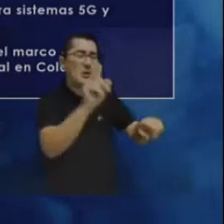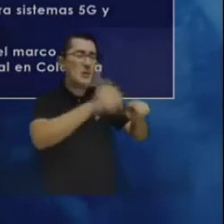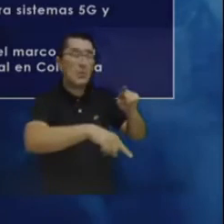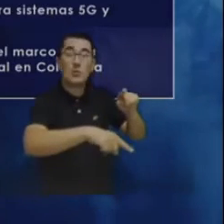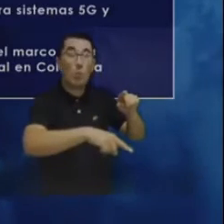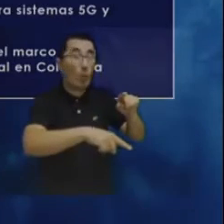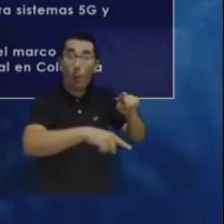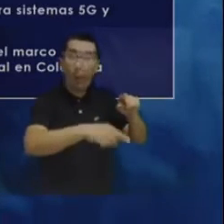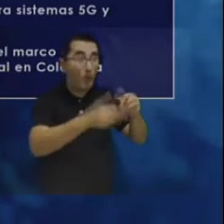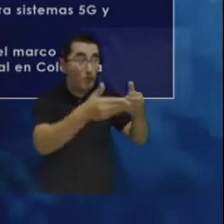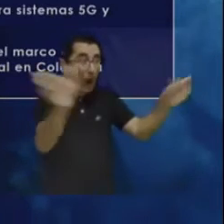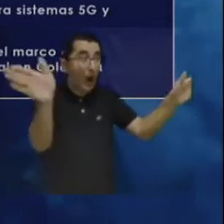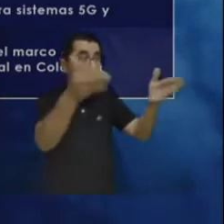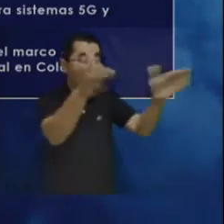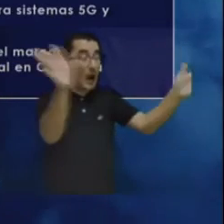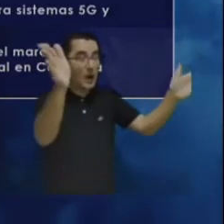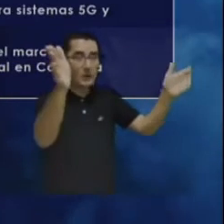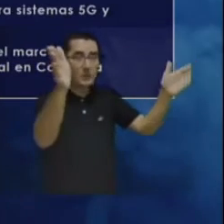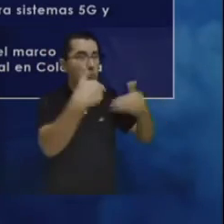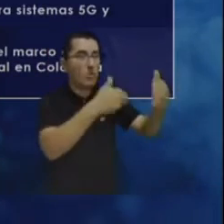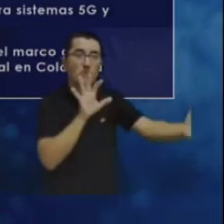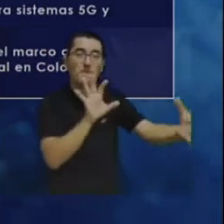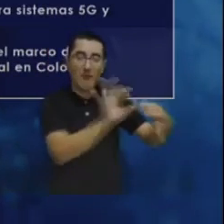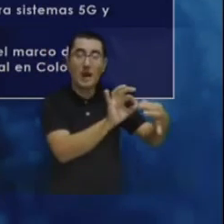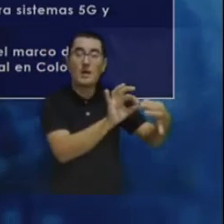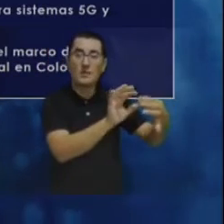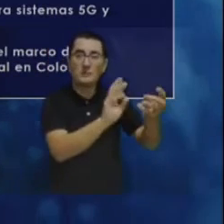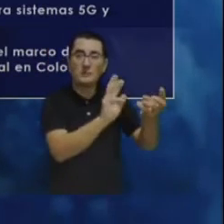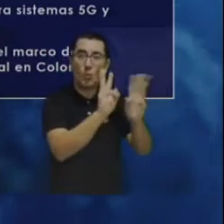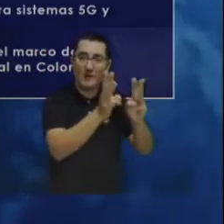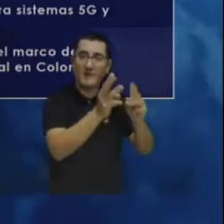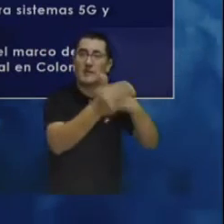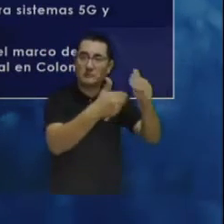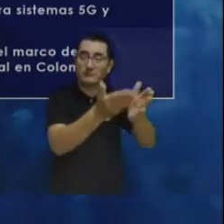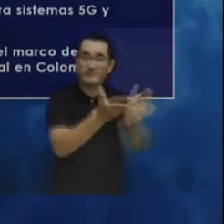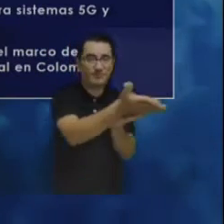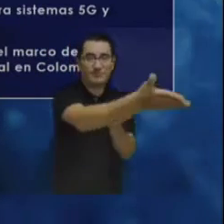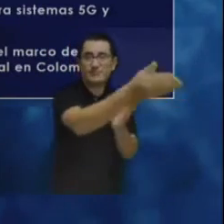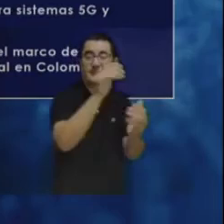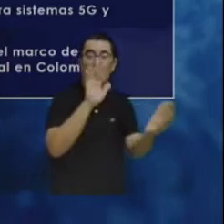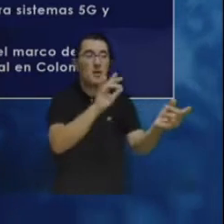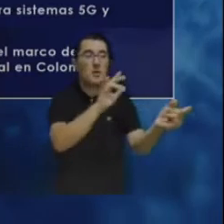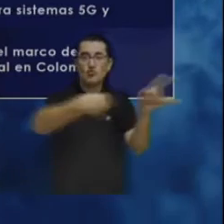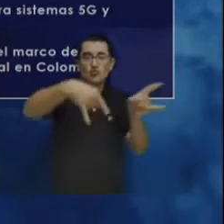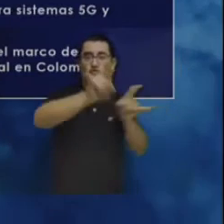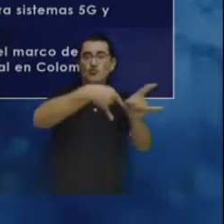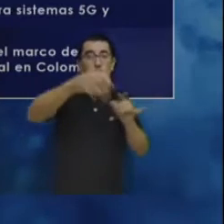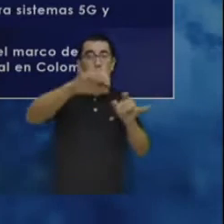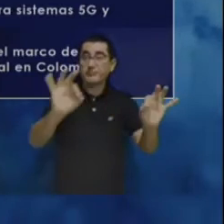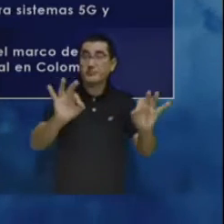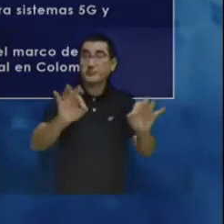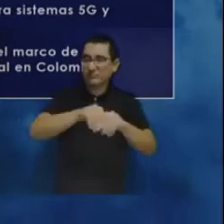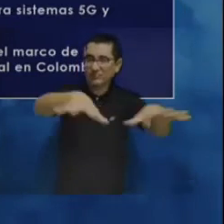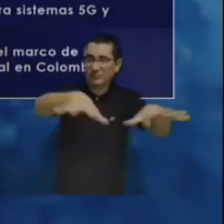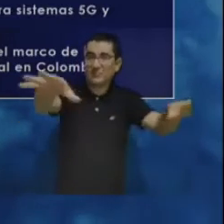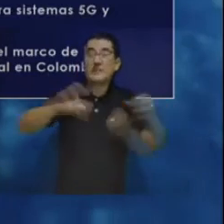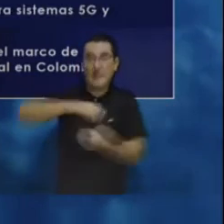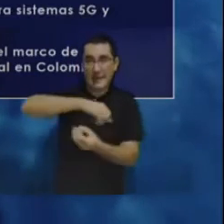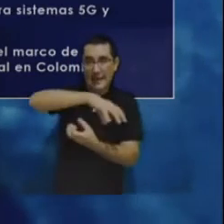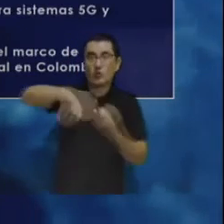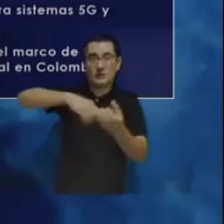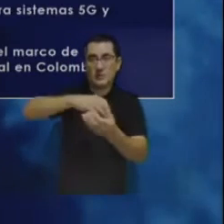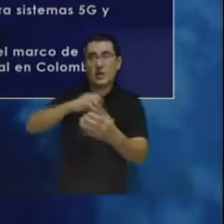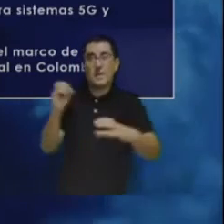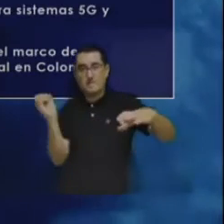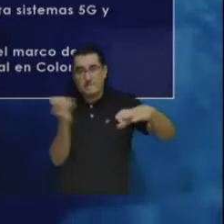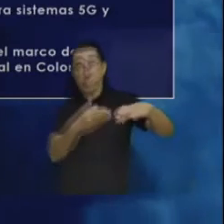uso de acceso dinámico puede ayudar a crear un ecosistema mucho más amplio y de mayor inversión. Vimos también diferentes proyectos